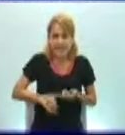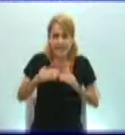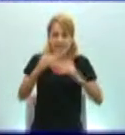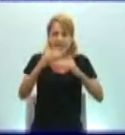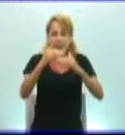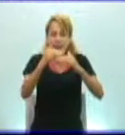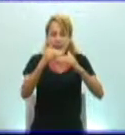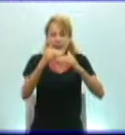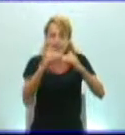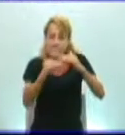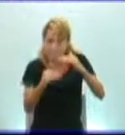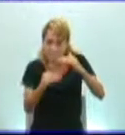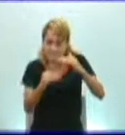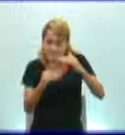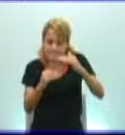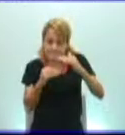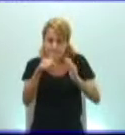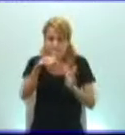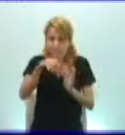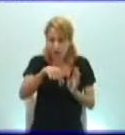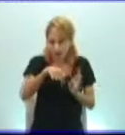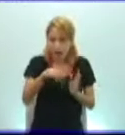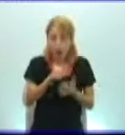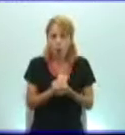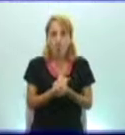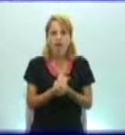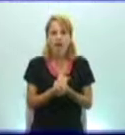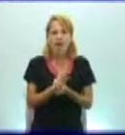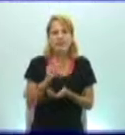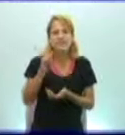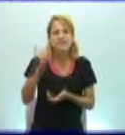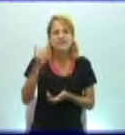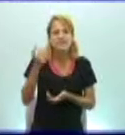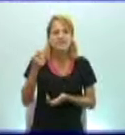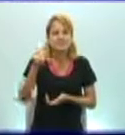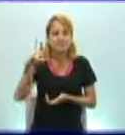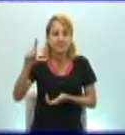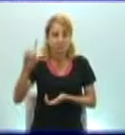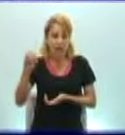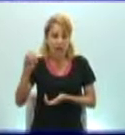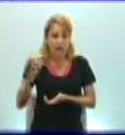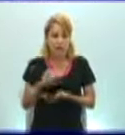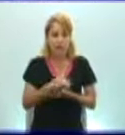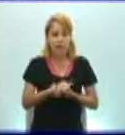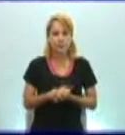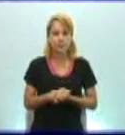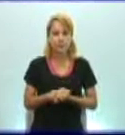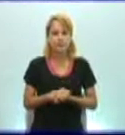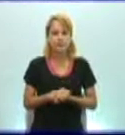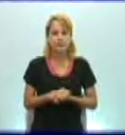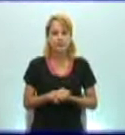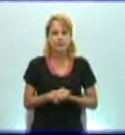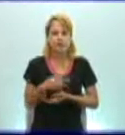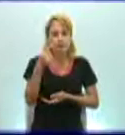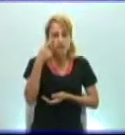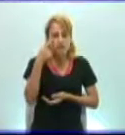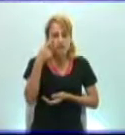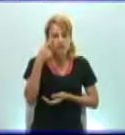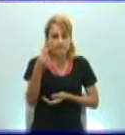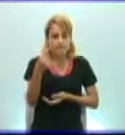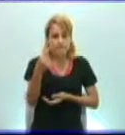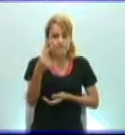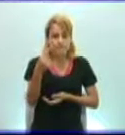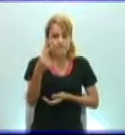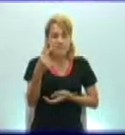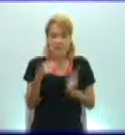tallo hacia el suelo, y un ejemplo es el maíz, perdón. Y aquí vemos que están creciendo del